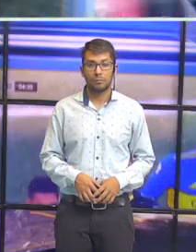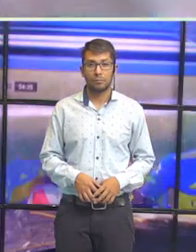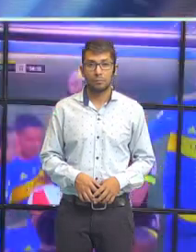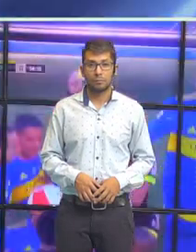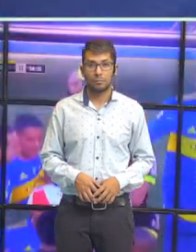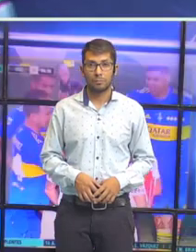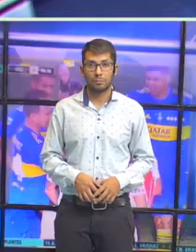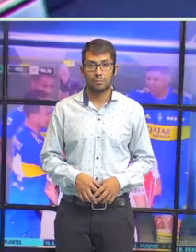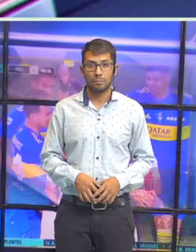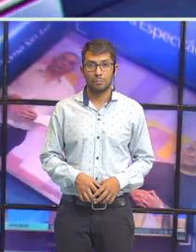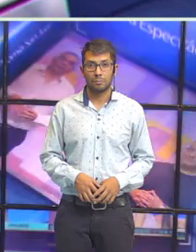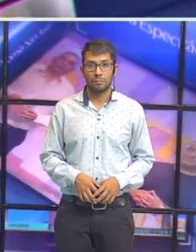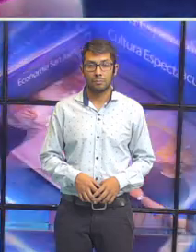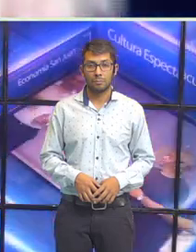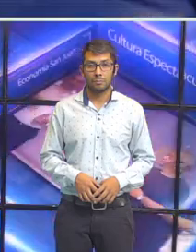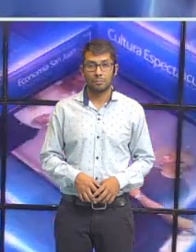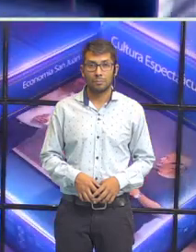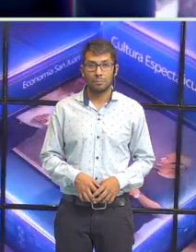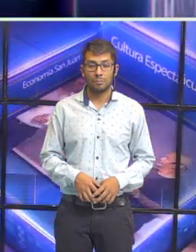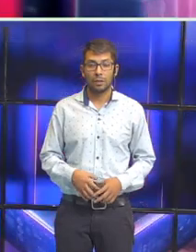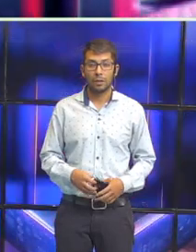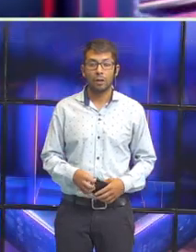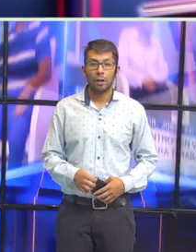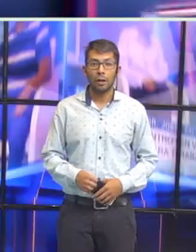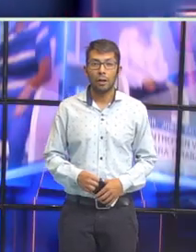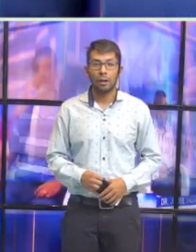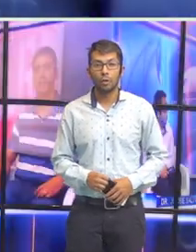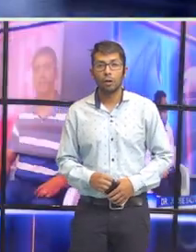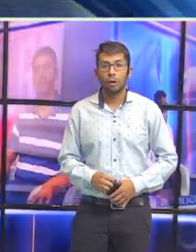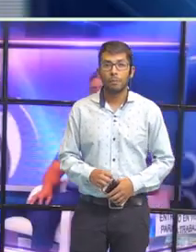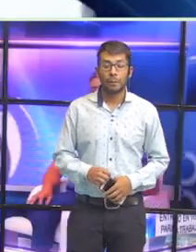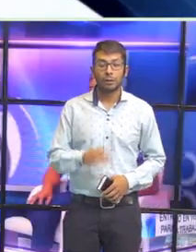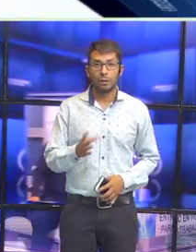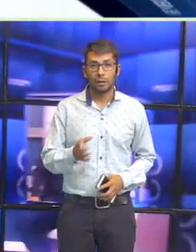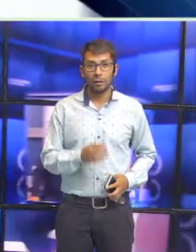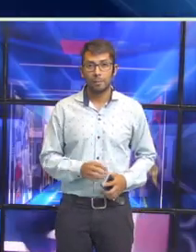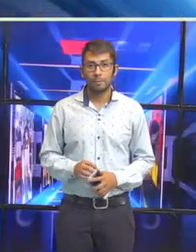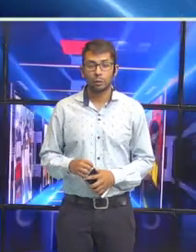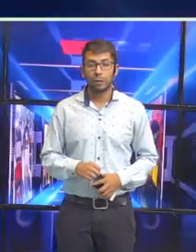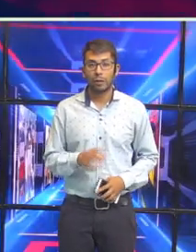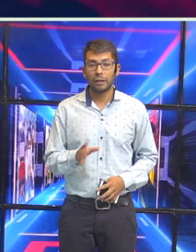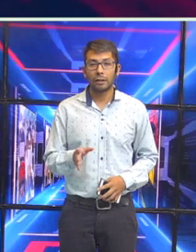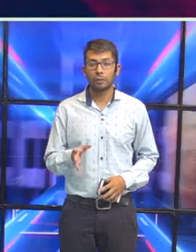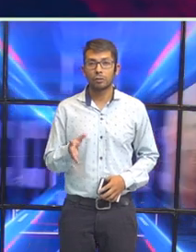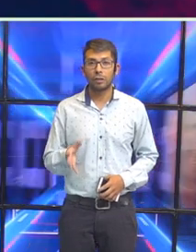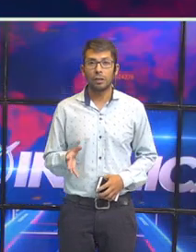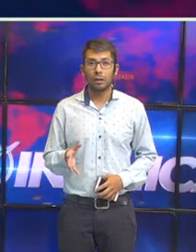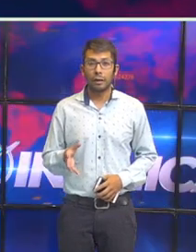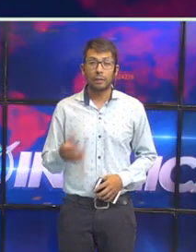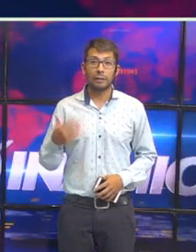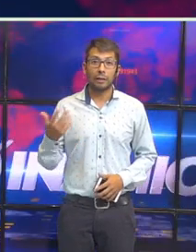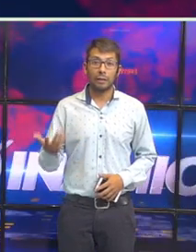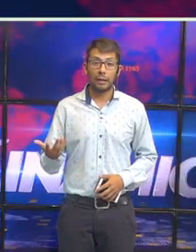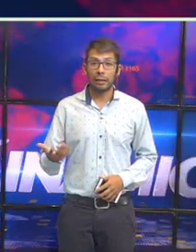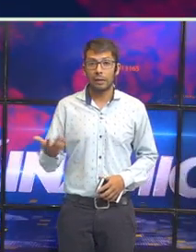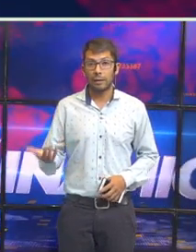que que se come el bolsillo de los trabajadores indudablemente no Claro Hugo Perdón Gustavo en este caso si